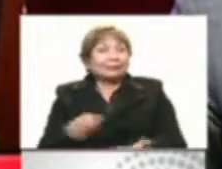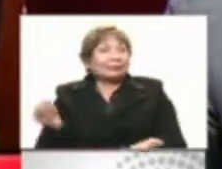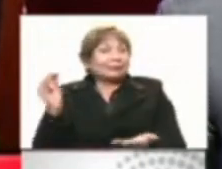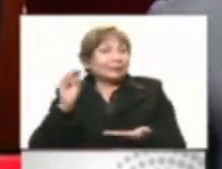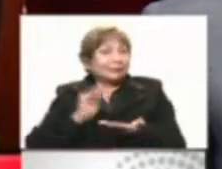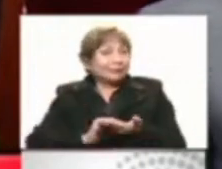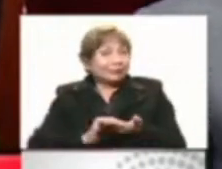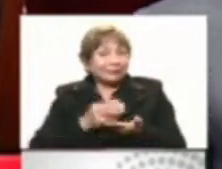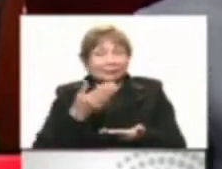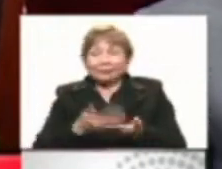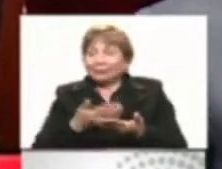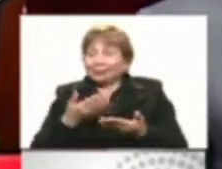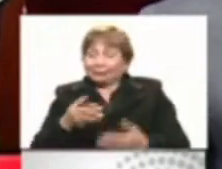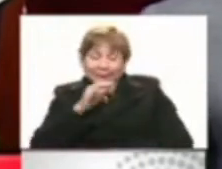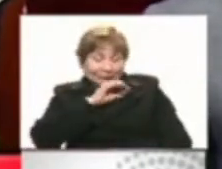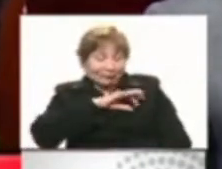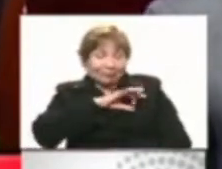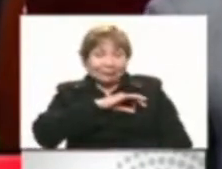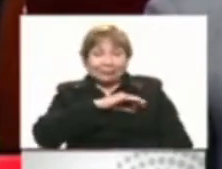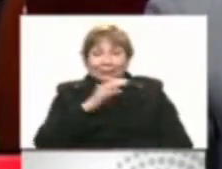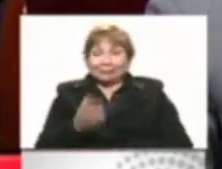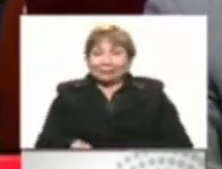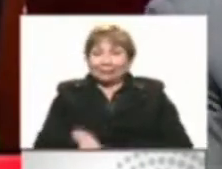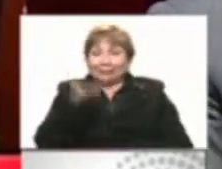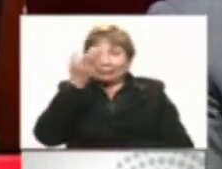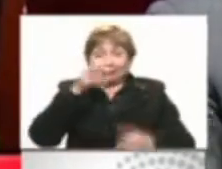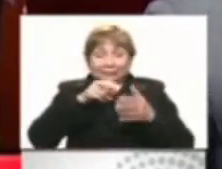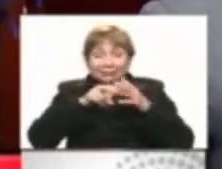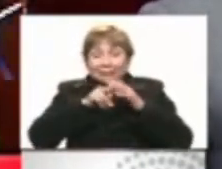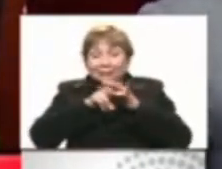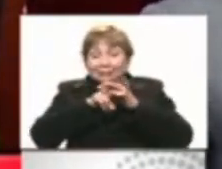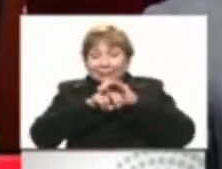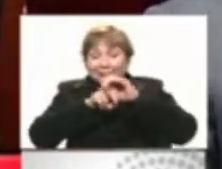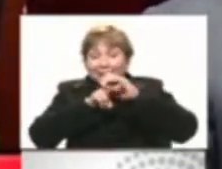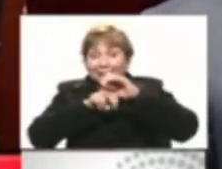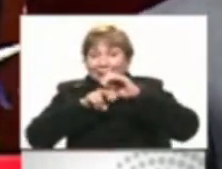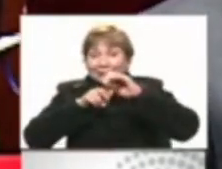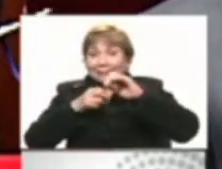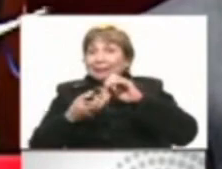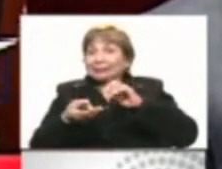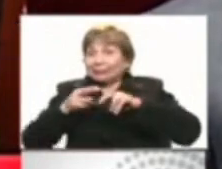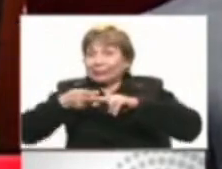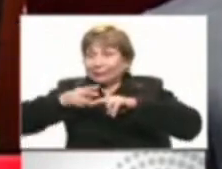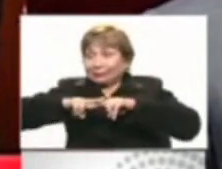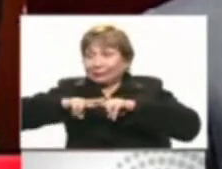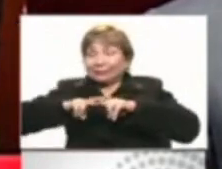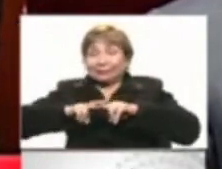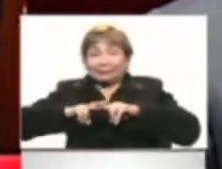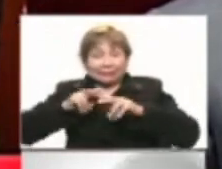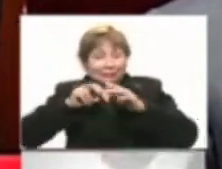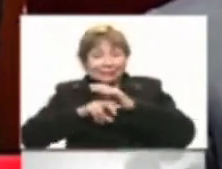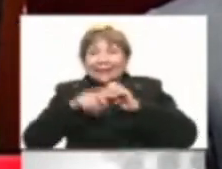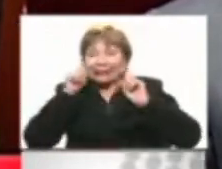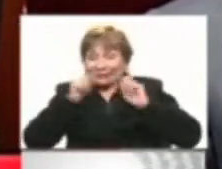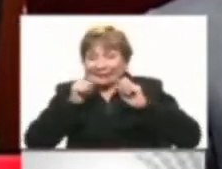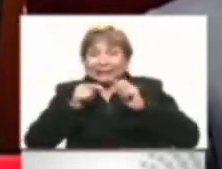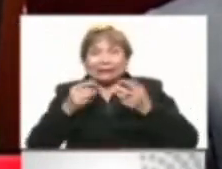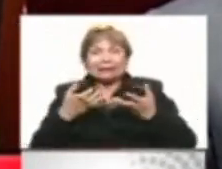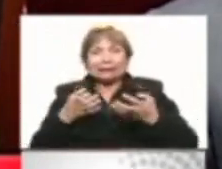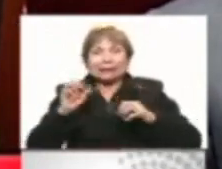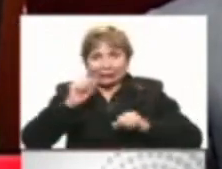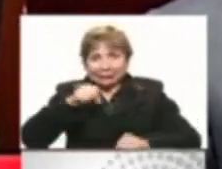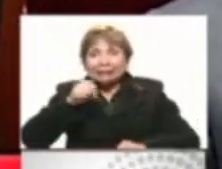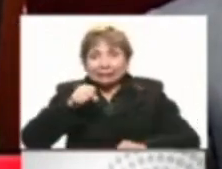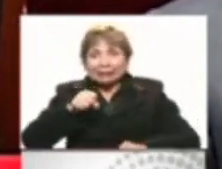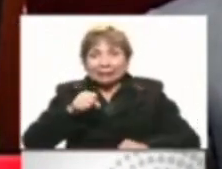a través de aprovechar que los precios altos de la minería están generando sobreganancias en la minería. Y eso tenemos que hacerlo,